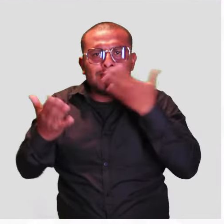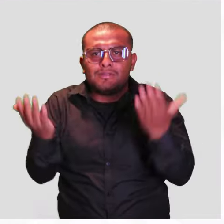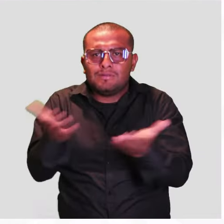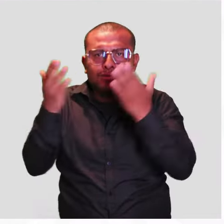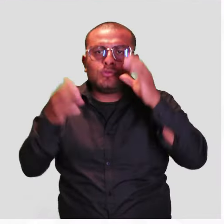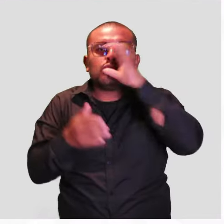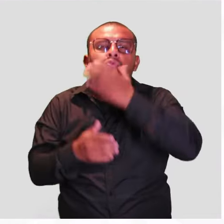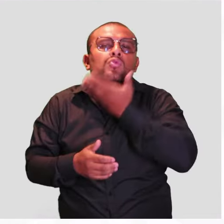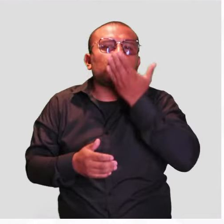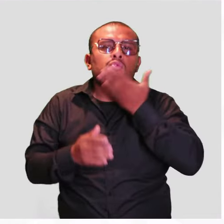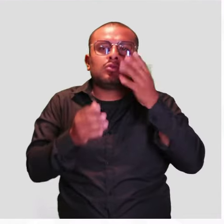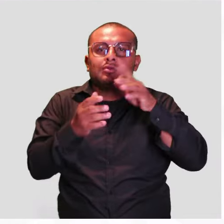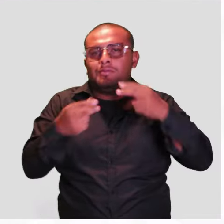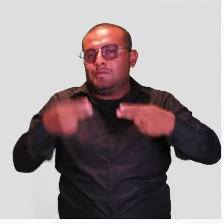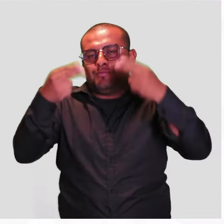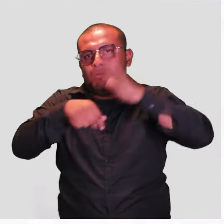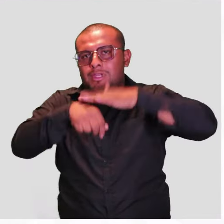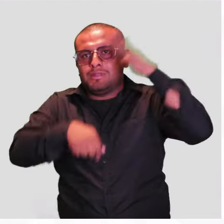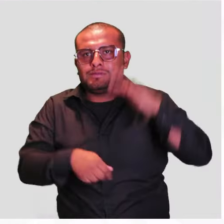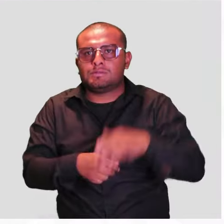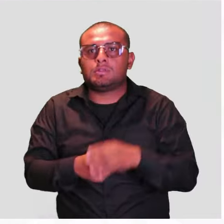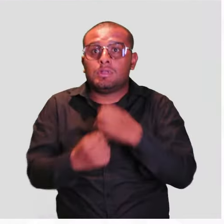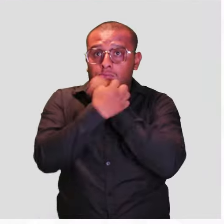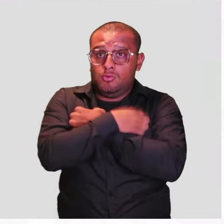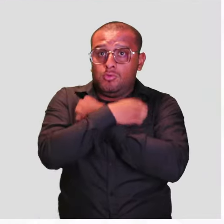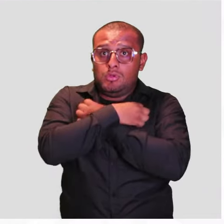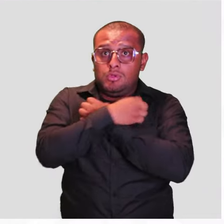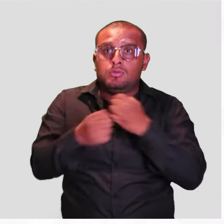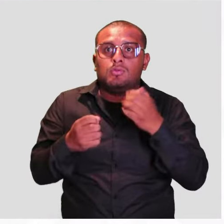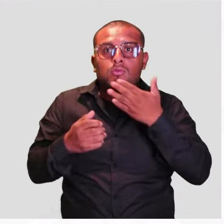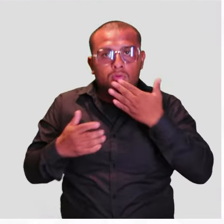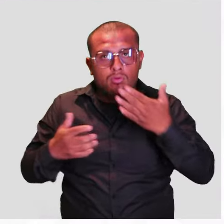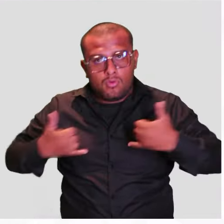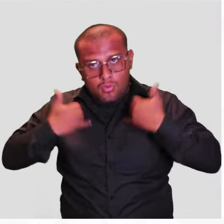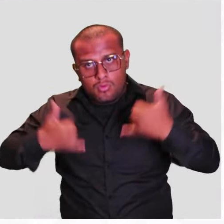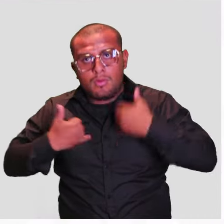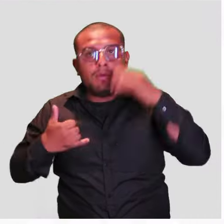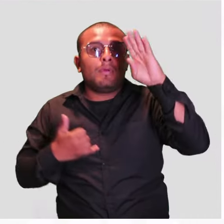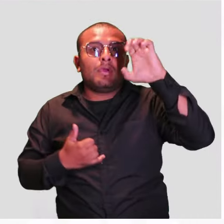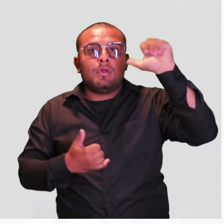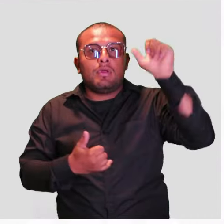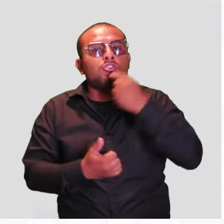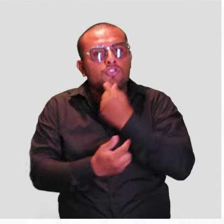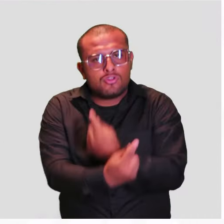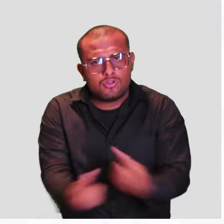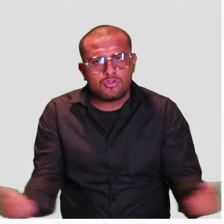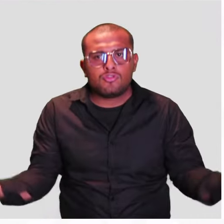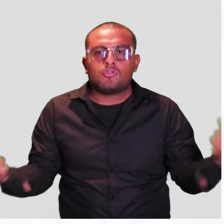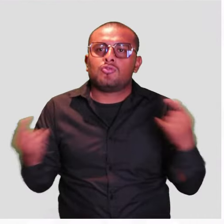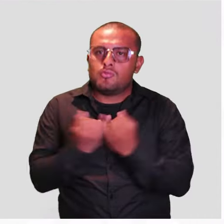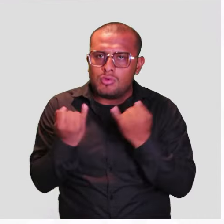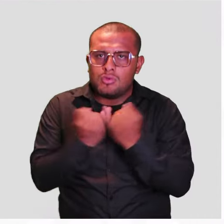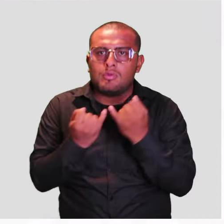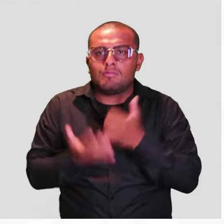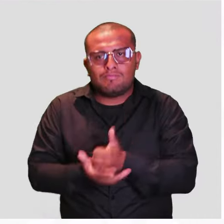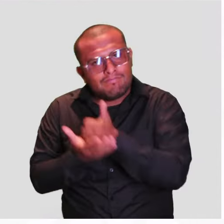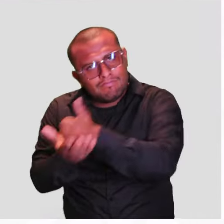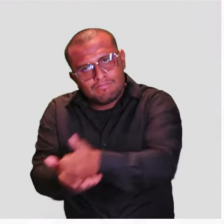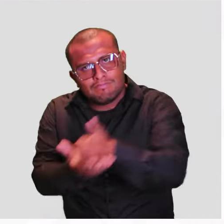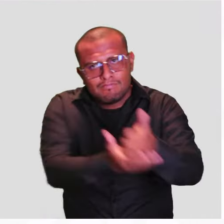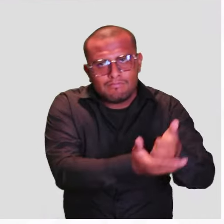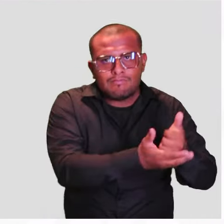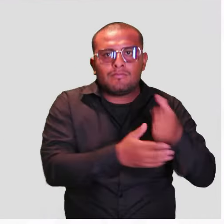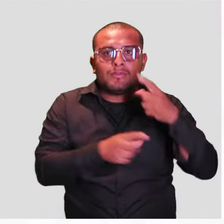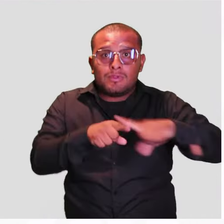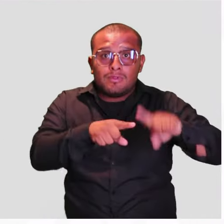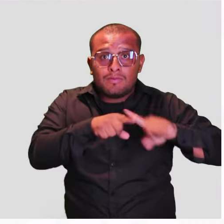comerciantes. En educación, tenemos que apoyar a los jóvenes con becas, a los niños también, marcando una diferencia de acuerdo al nivel de estudiantes.